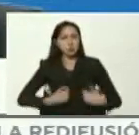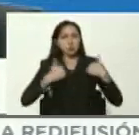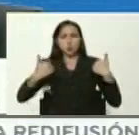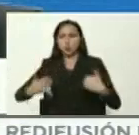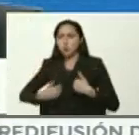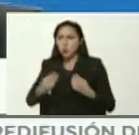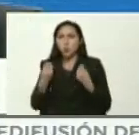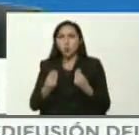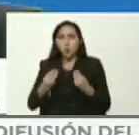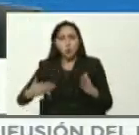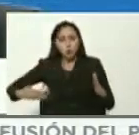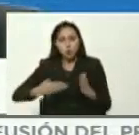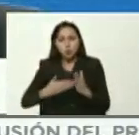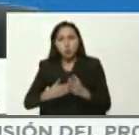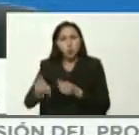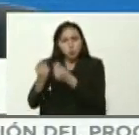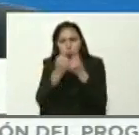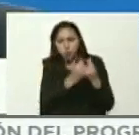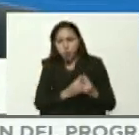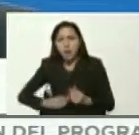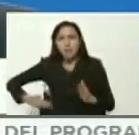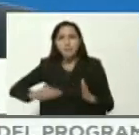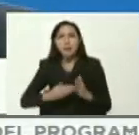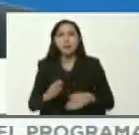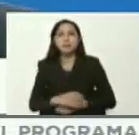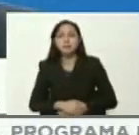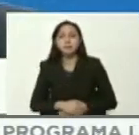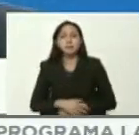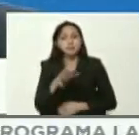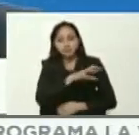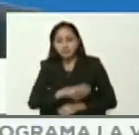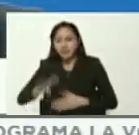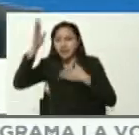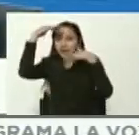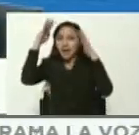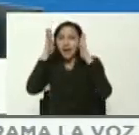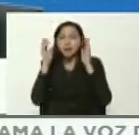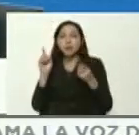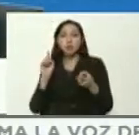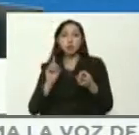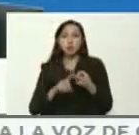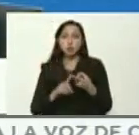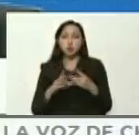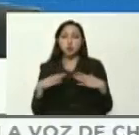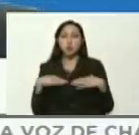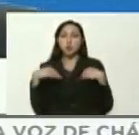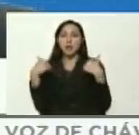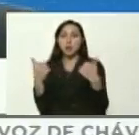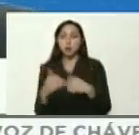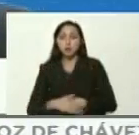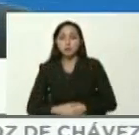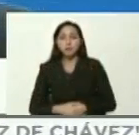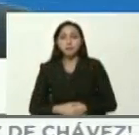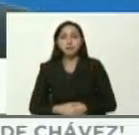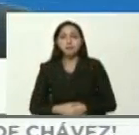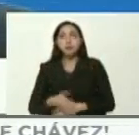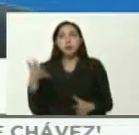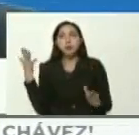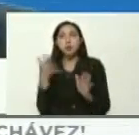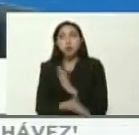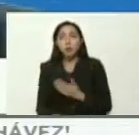bloqueo imperialista, para atender 6 áreas principales. La primera vinculada al tema de la salud, la segunda al tema de